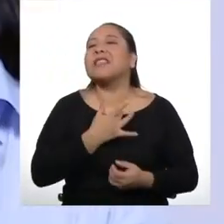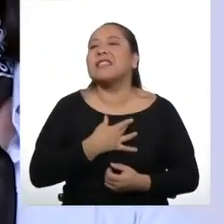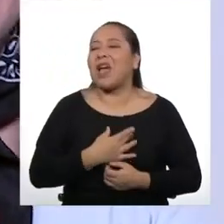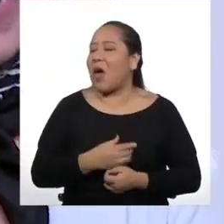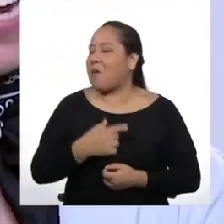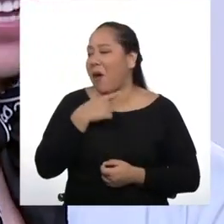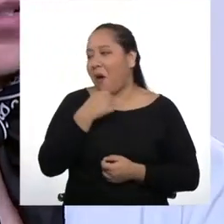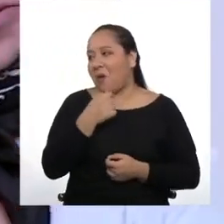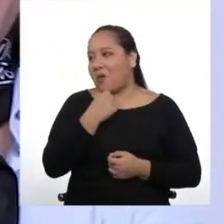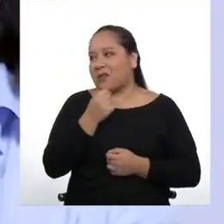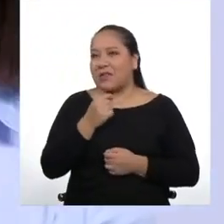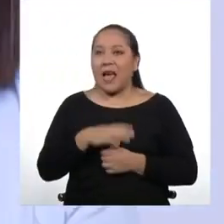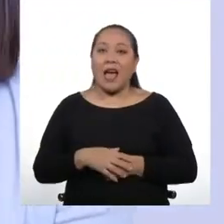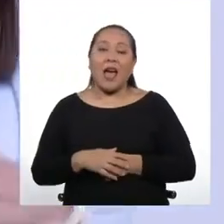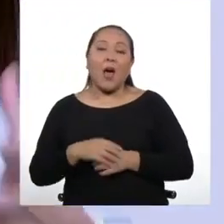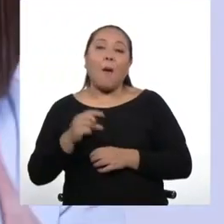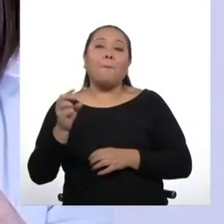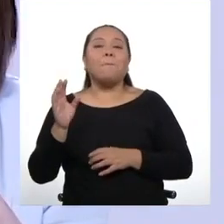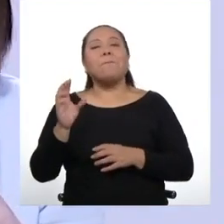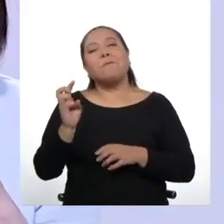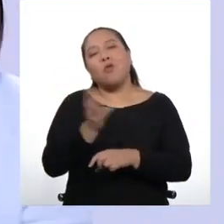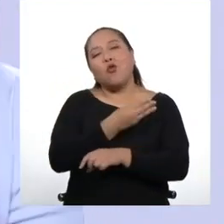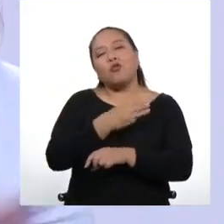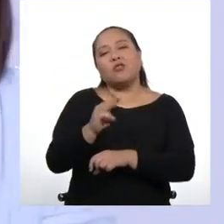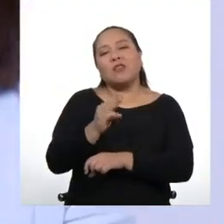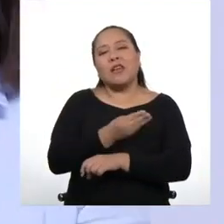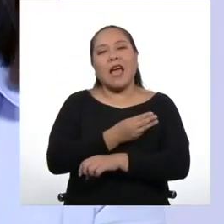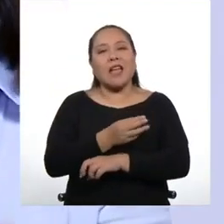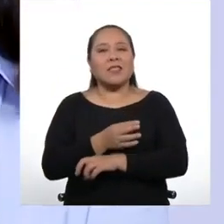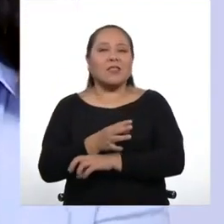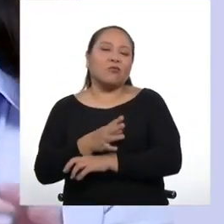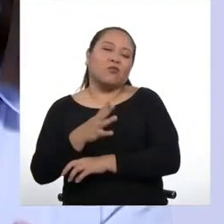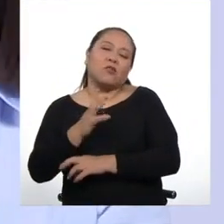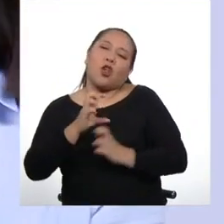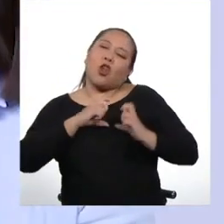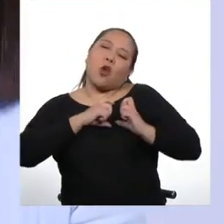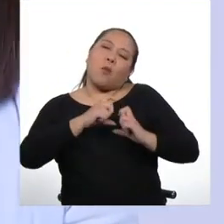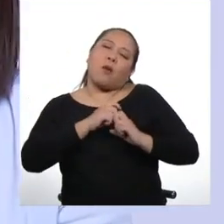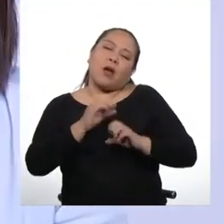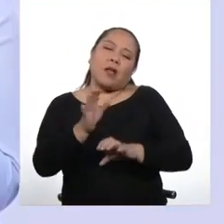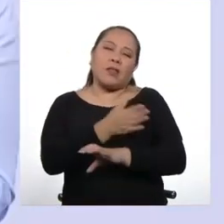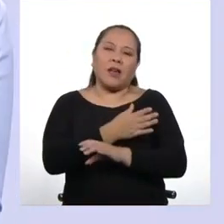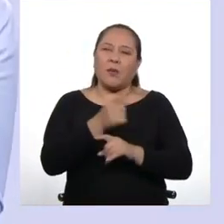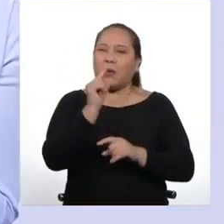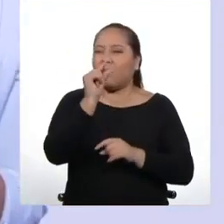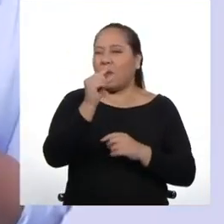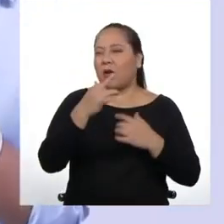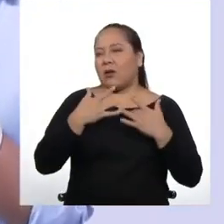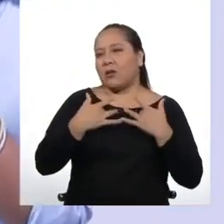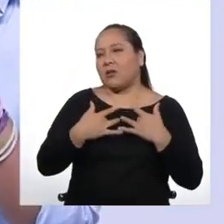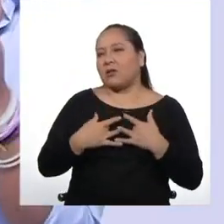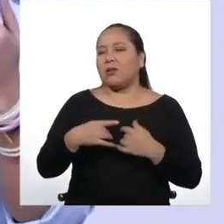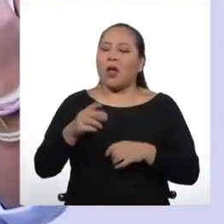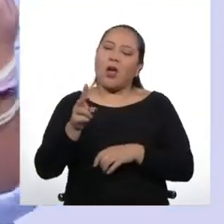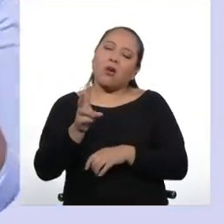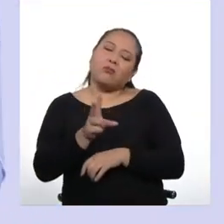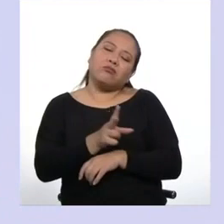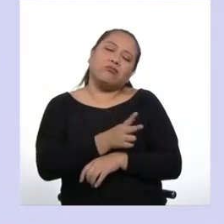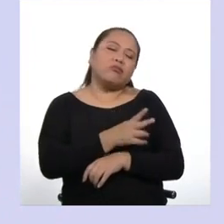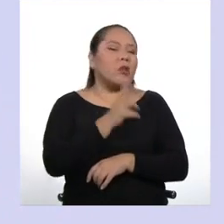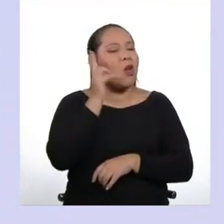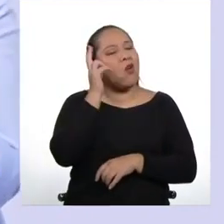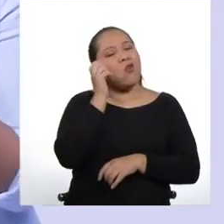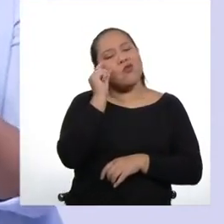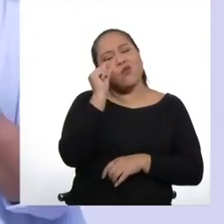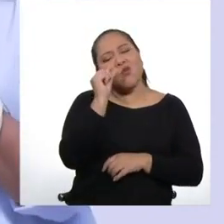mí me gustan algunas baladas o músicas más suaves, pero que a veces me generan sí un poquito de tristeza. Cuando las escucho así me da un poquito como